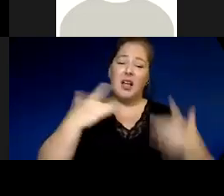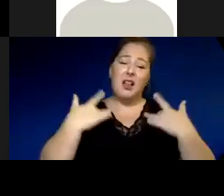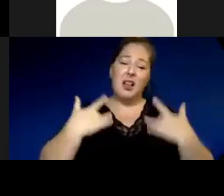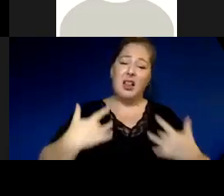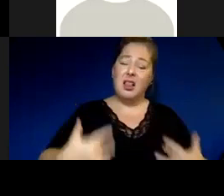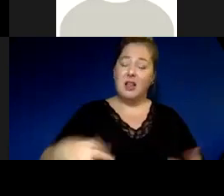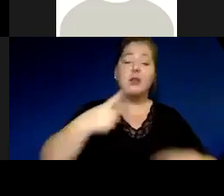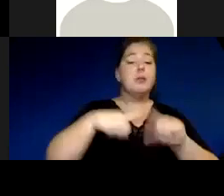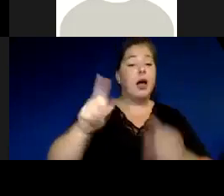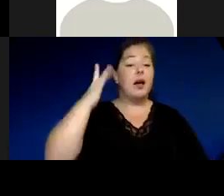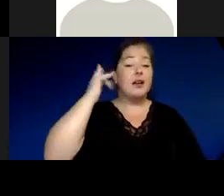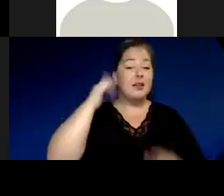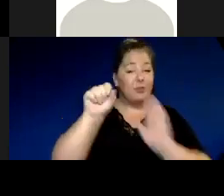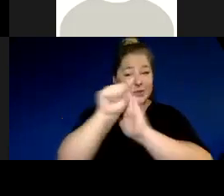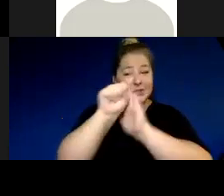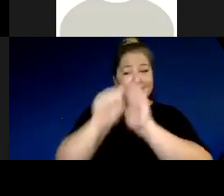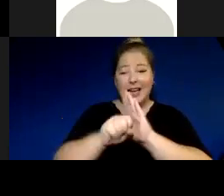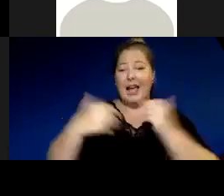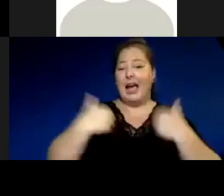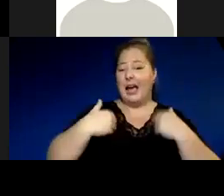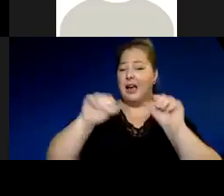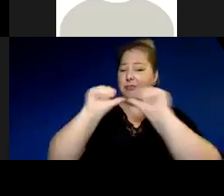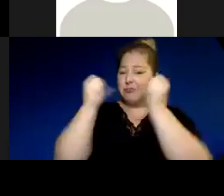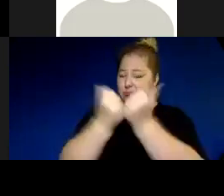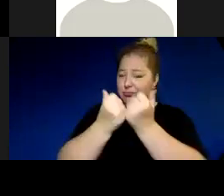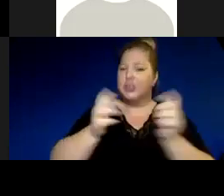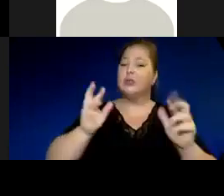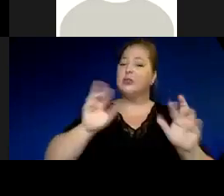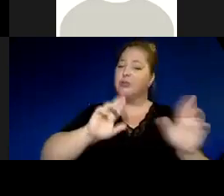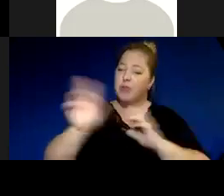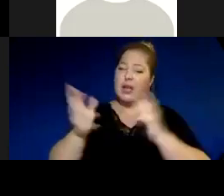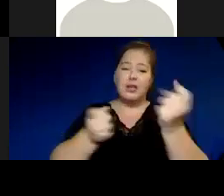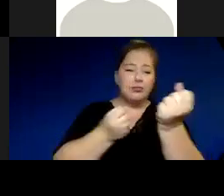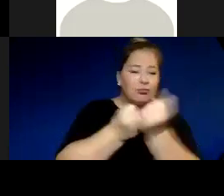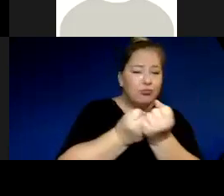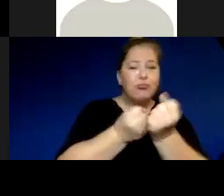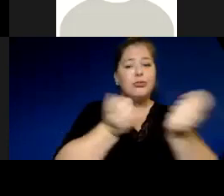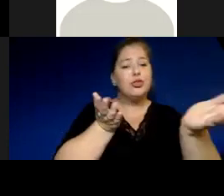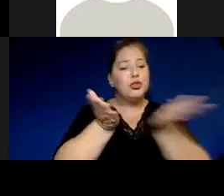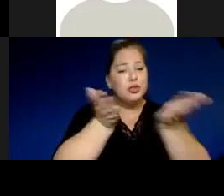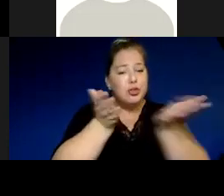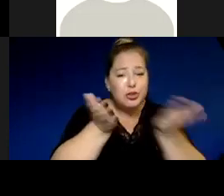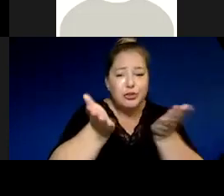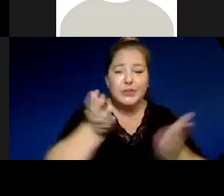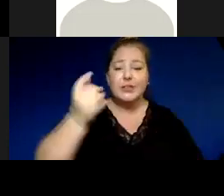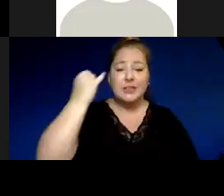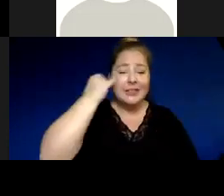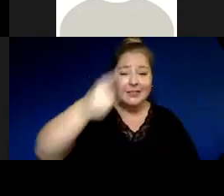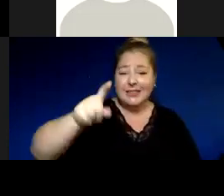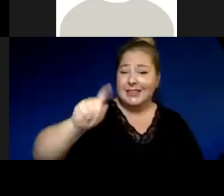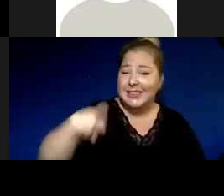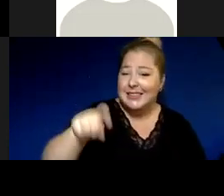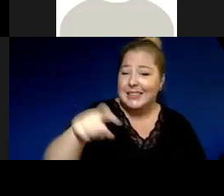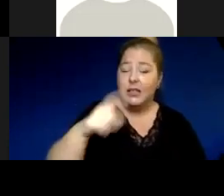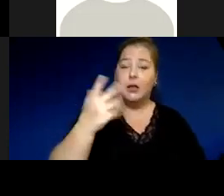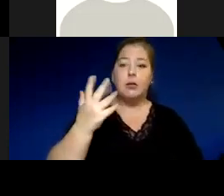llamas, y estamos trabajando con el condado de Sonoma para asegurar que las personas que han sido evacuadas, que han